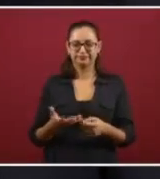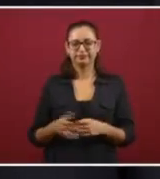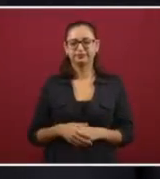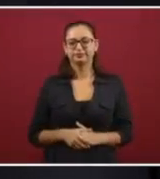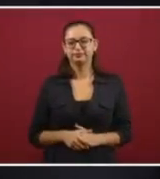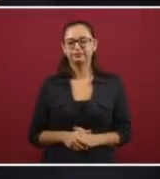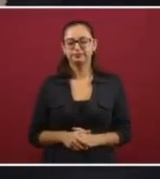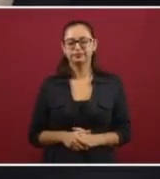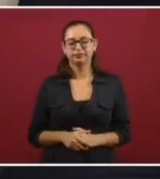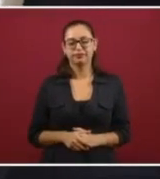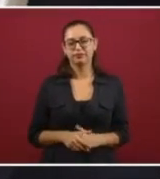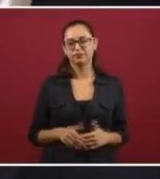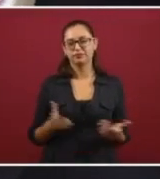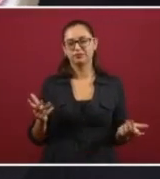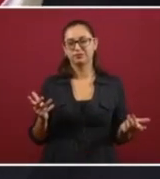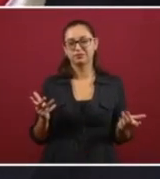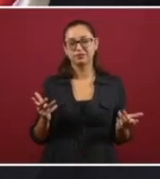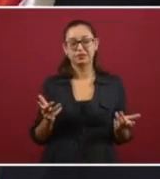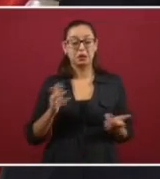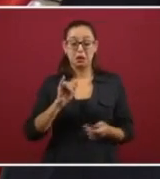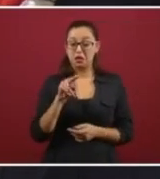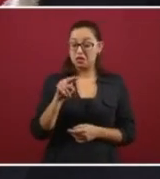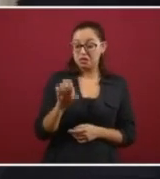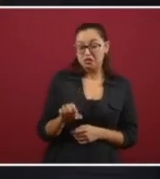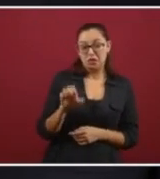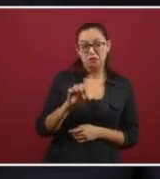y eso nunca lo vio el INE,